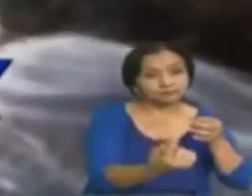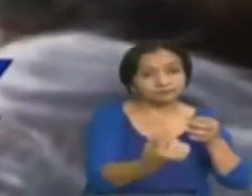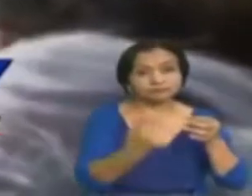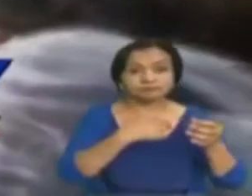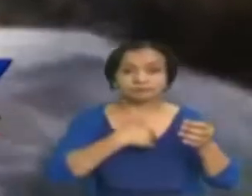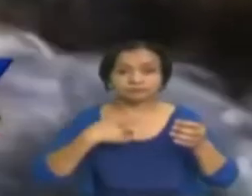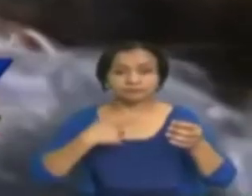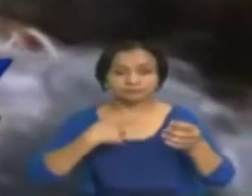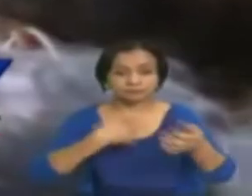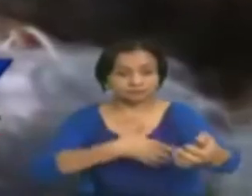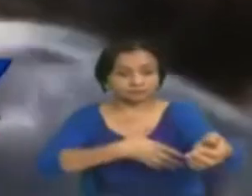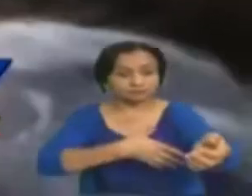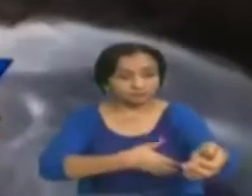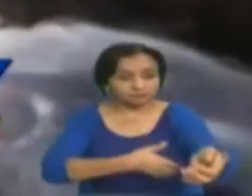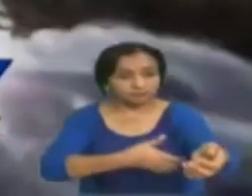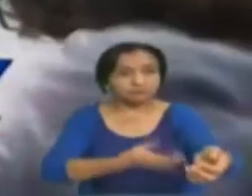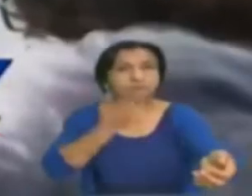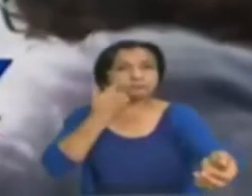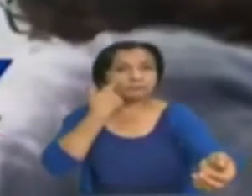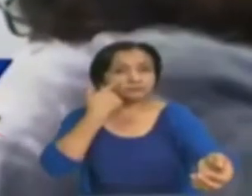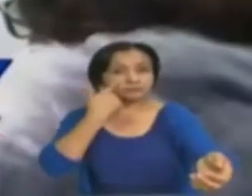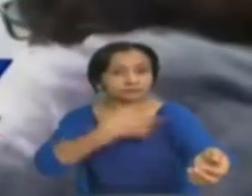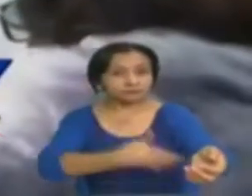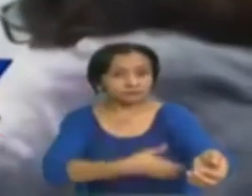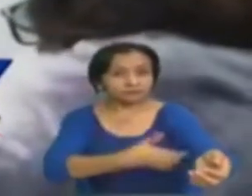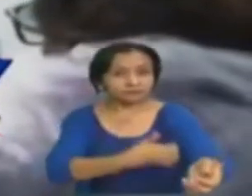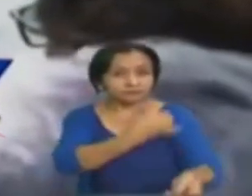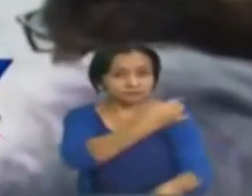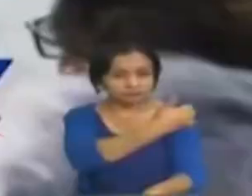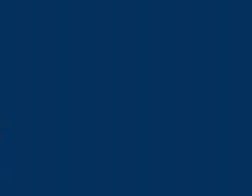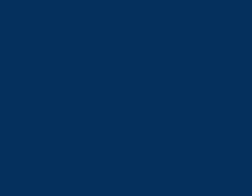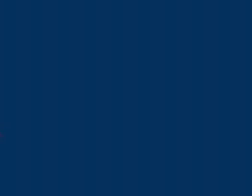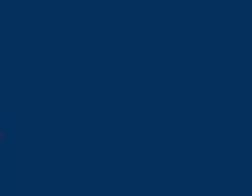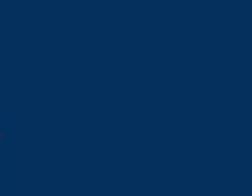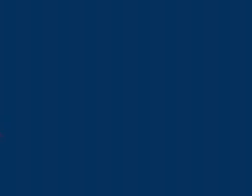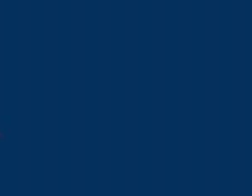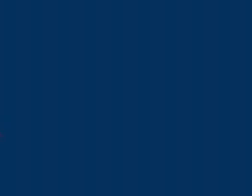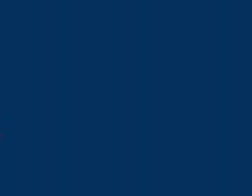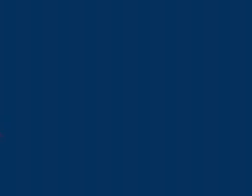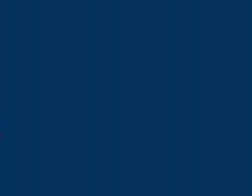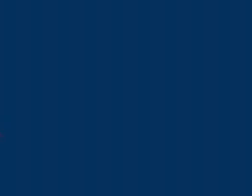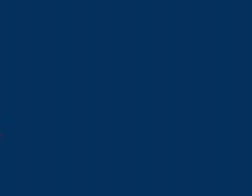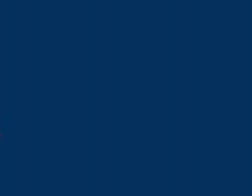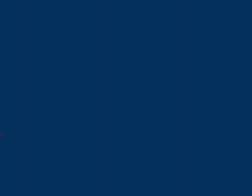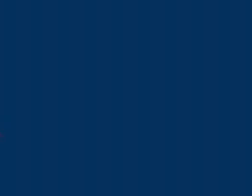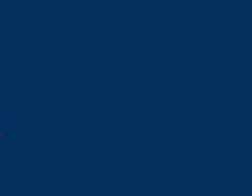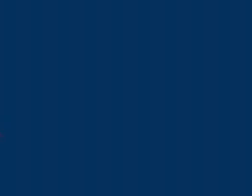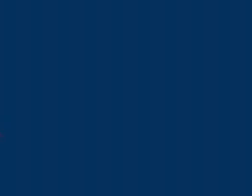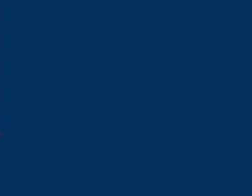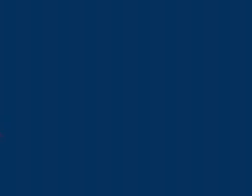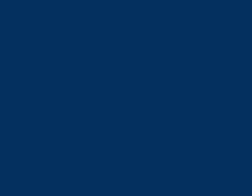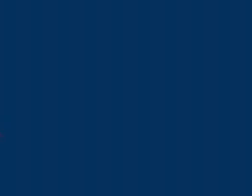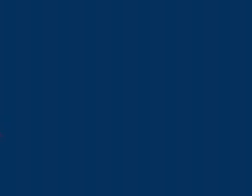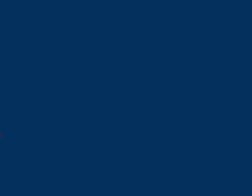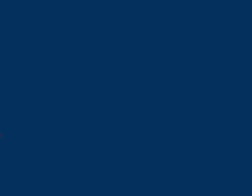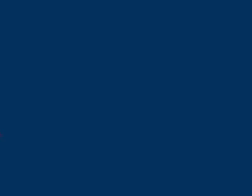de vacunación contra el COVID-19 continúa, por supuesto. Aquí